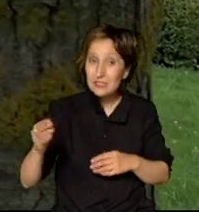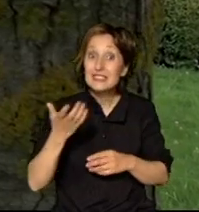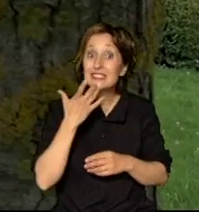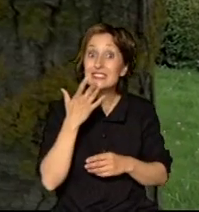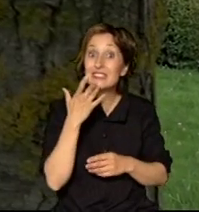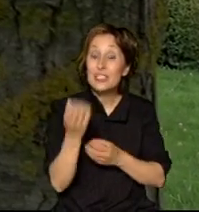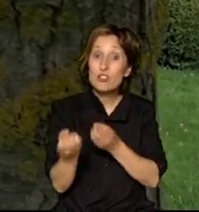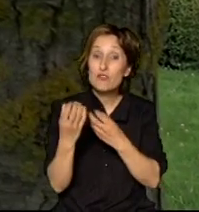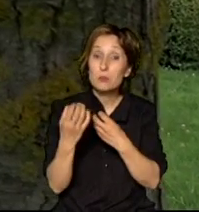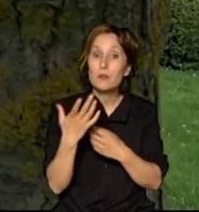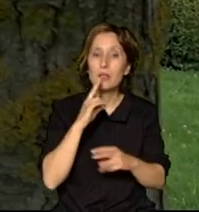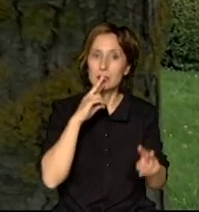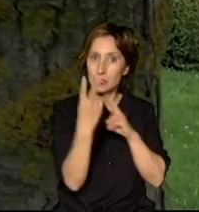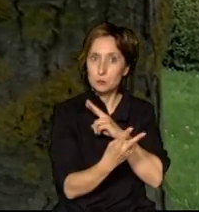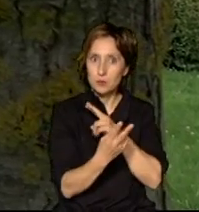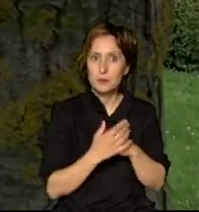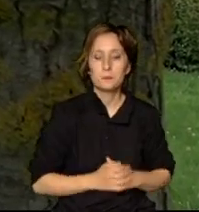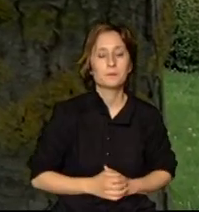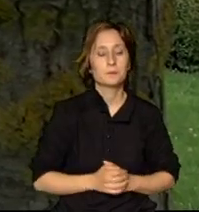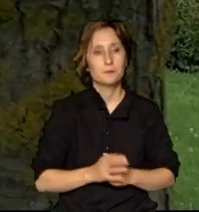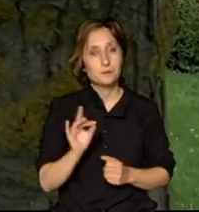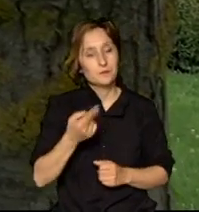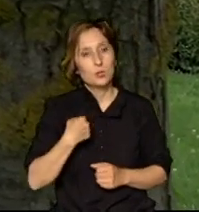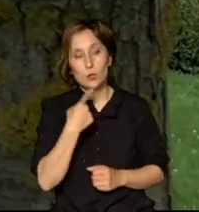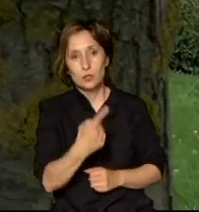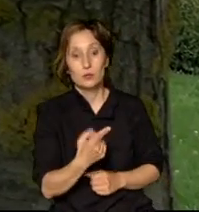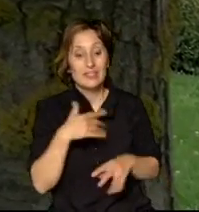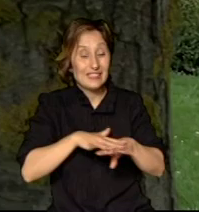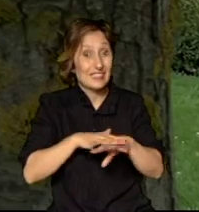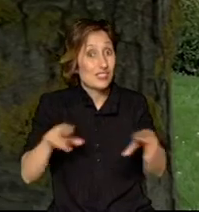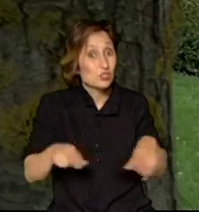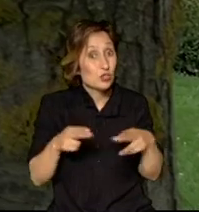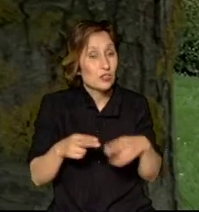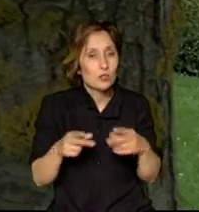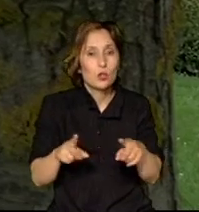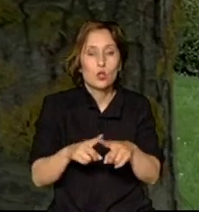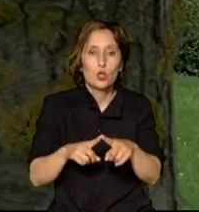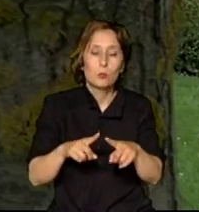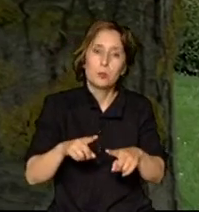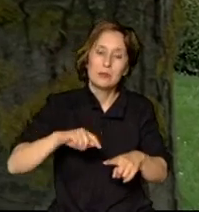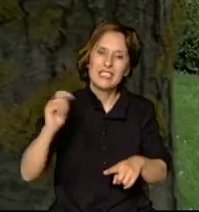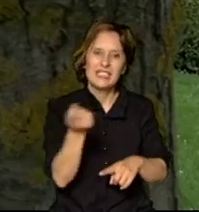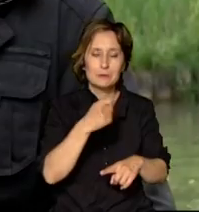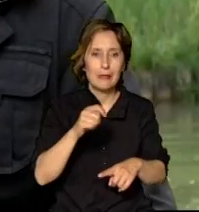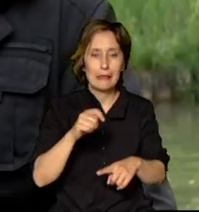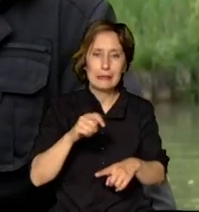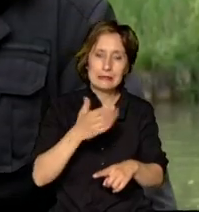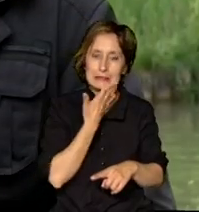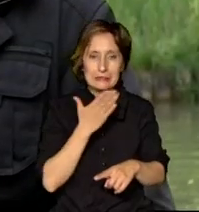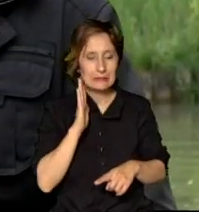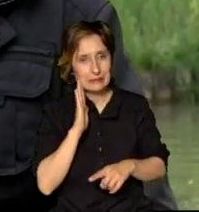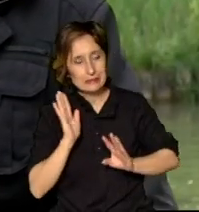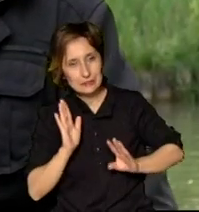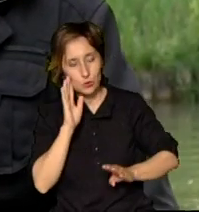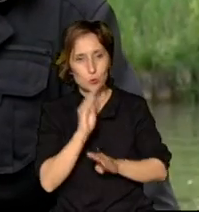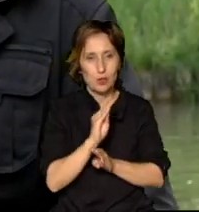información que se puede servir, pues se da respuesta, ¿no? Sí, bueno, yo siempre digo que lo de las redes sociales es como una espada de doble filo, ¿no? Por un